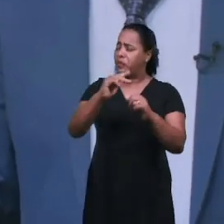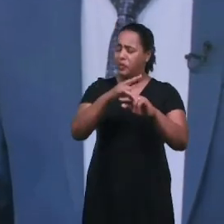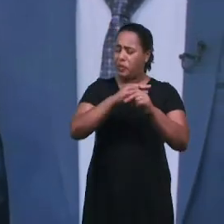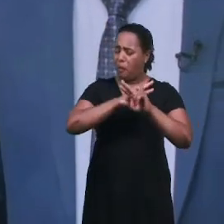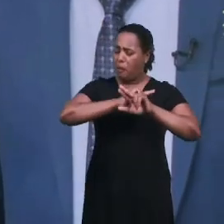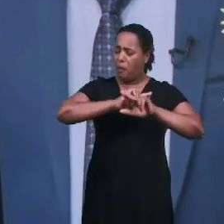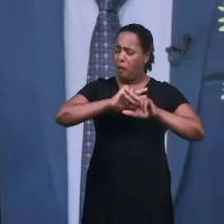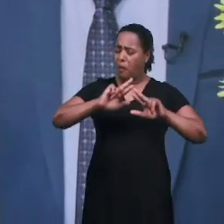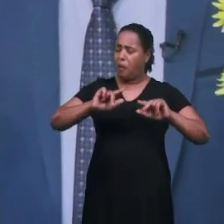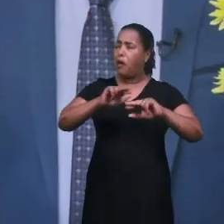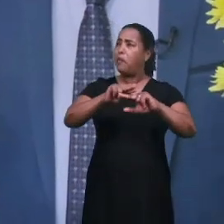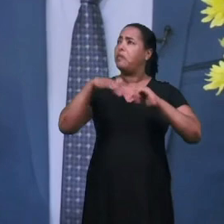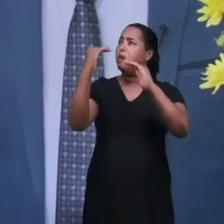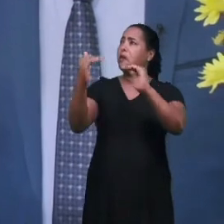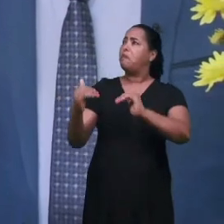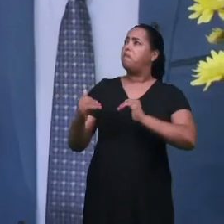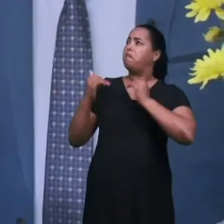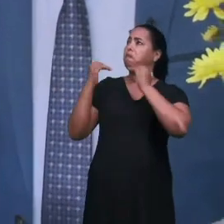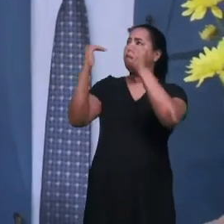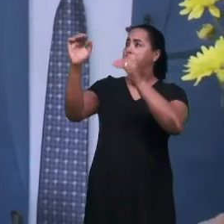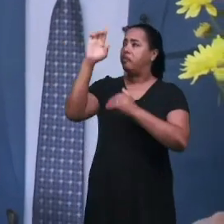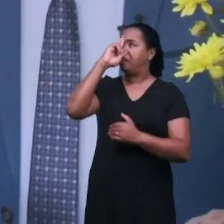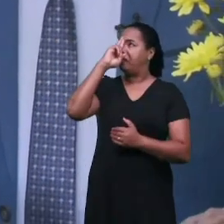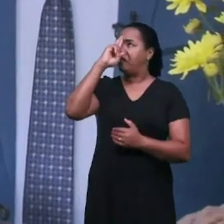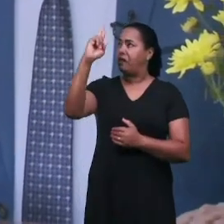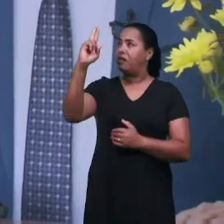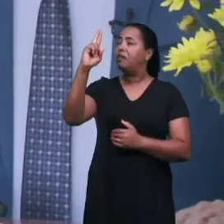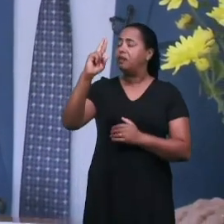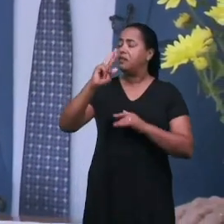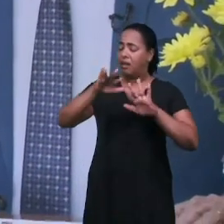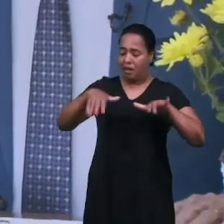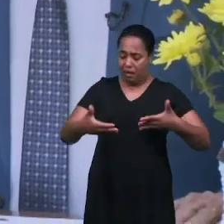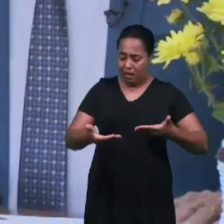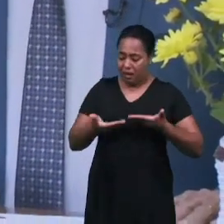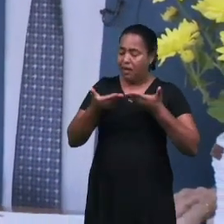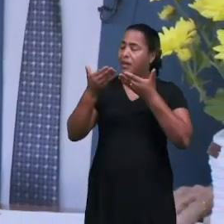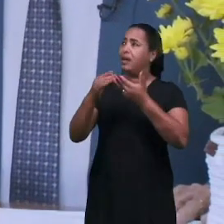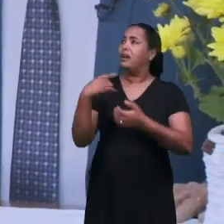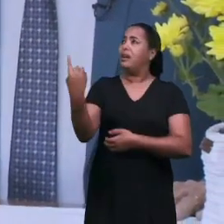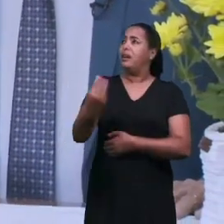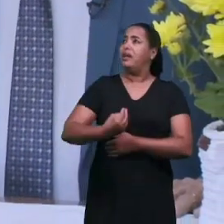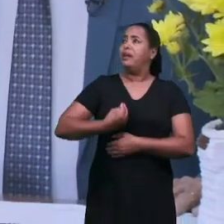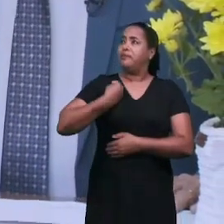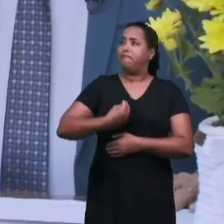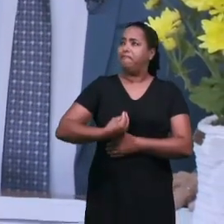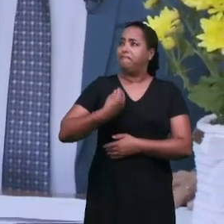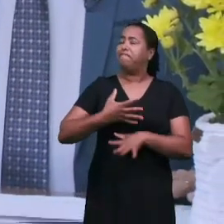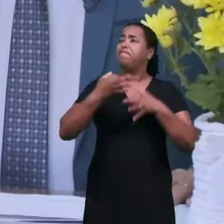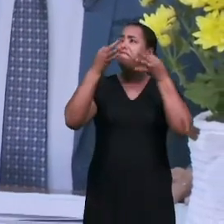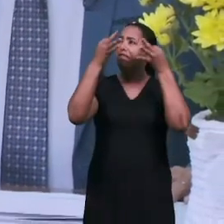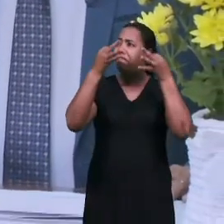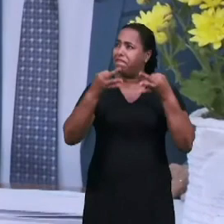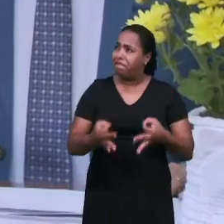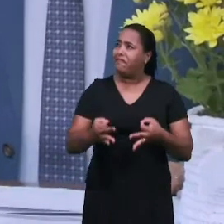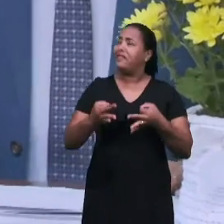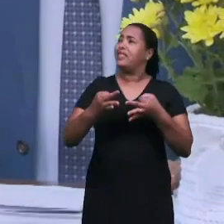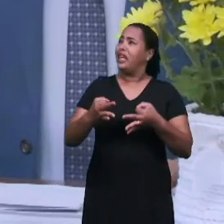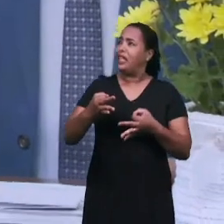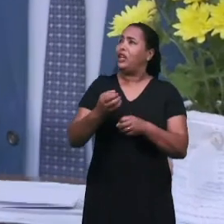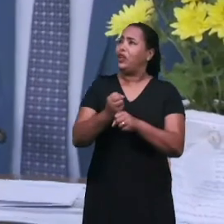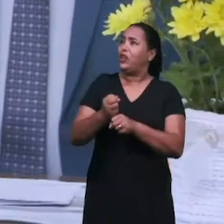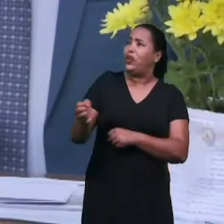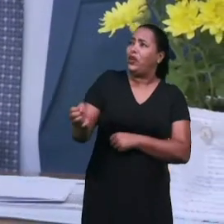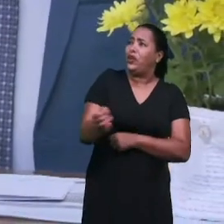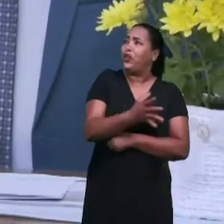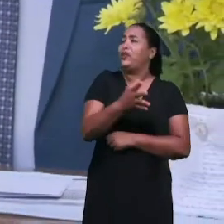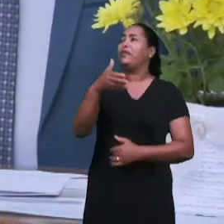Tenemos muchos motivos para agradecerte y te dejamos en tu altar nuestras vidas en la seguridad de un